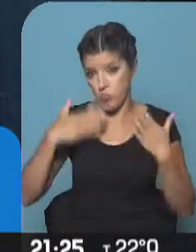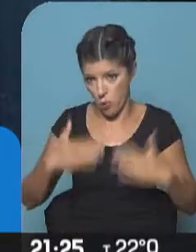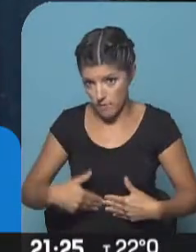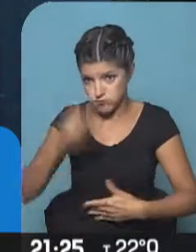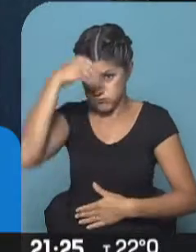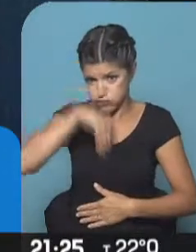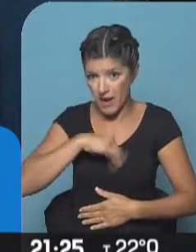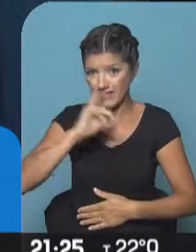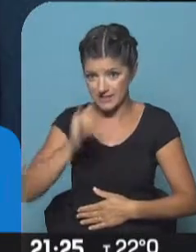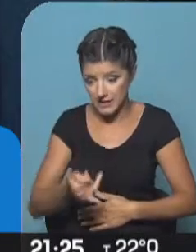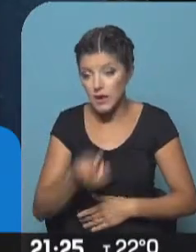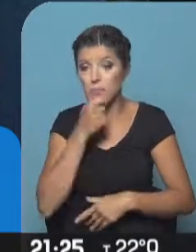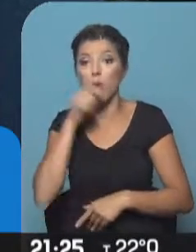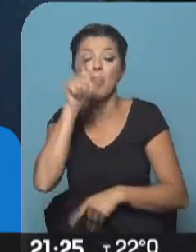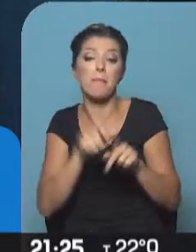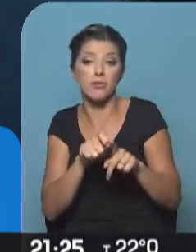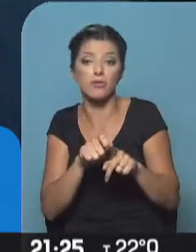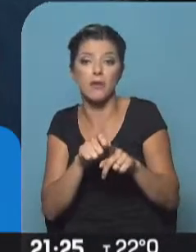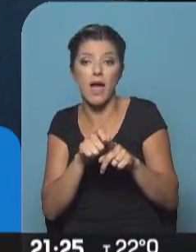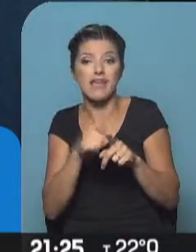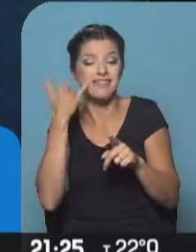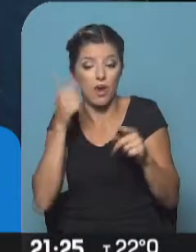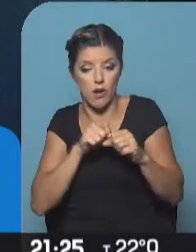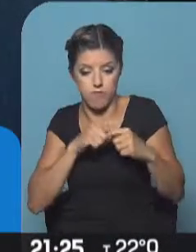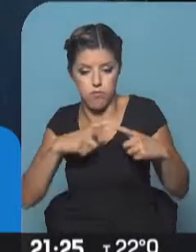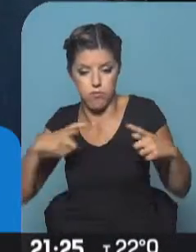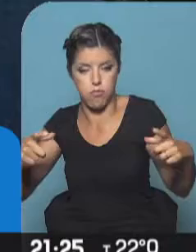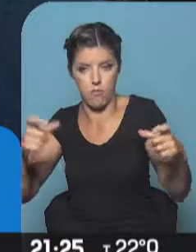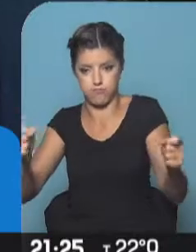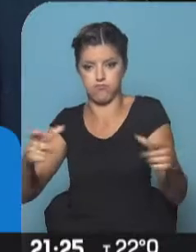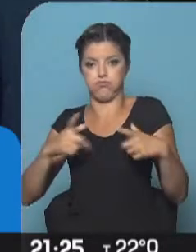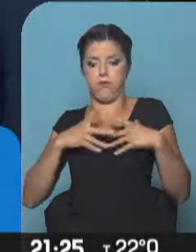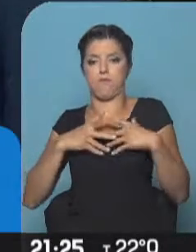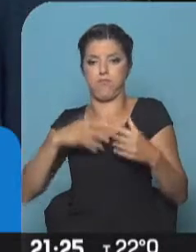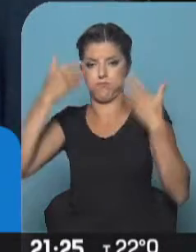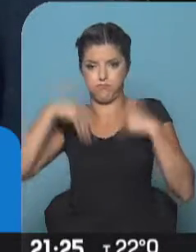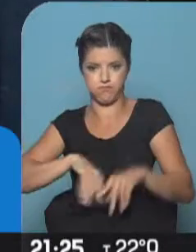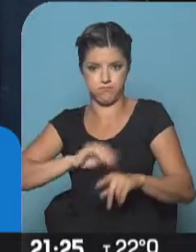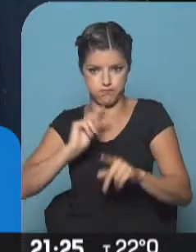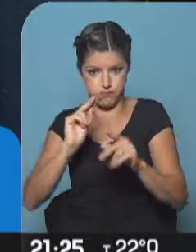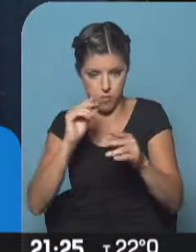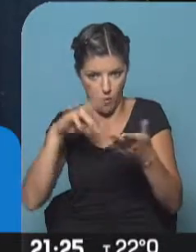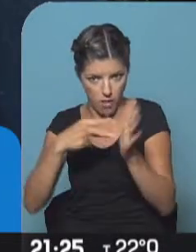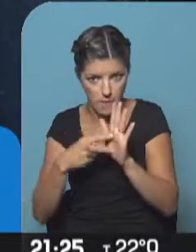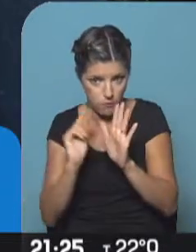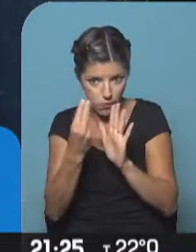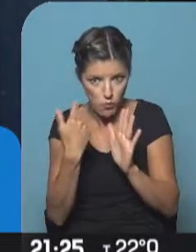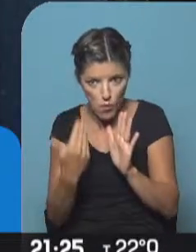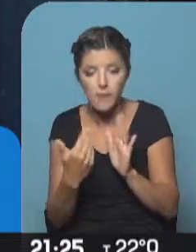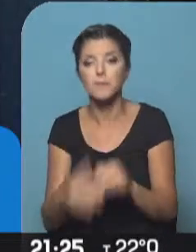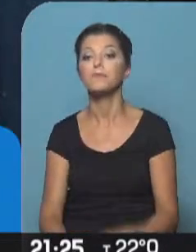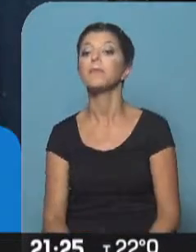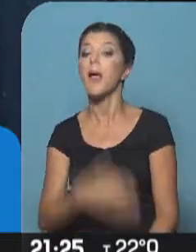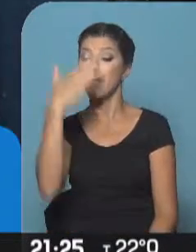y quizás le cause la muerte nada más que la onda expansiva pero después está todo lo que es la metralla que eso dispara